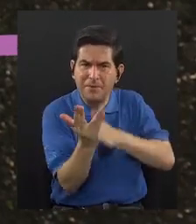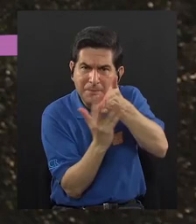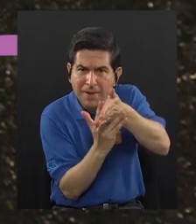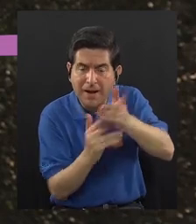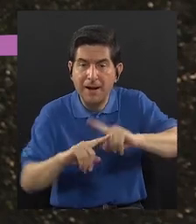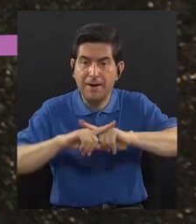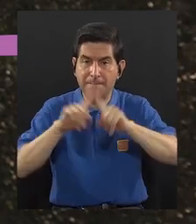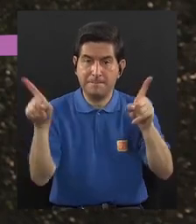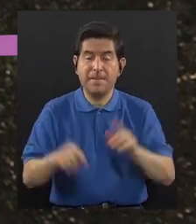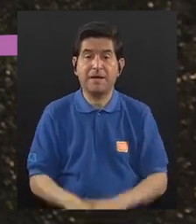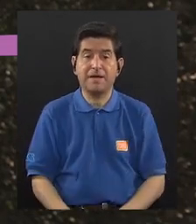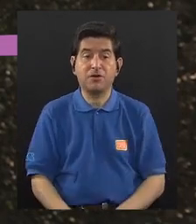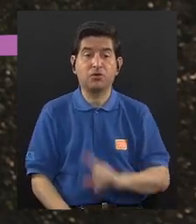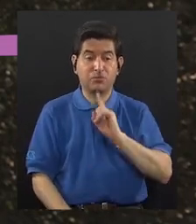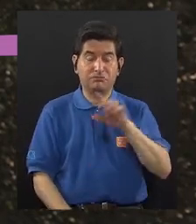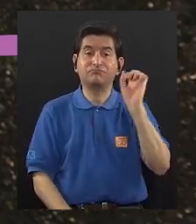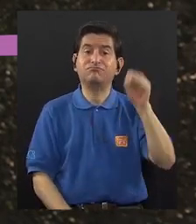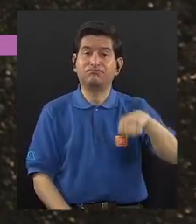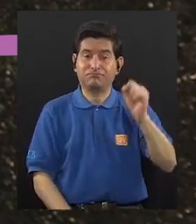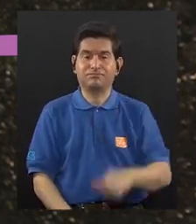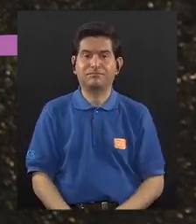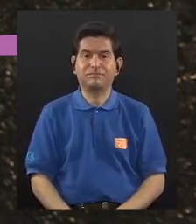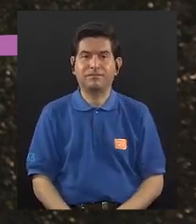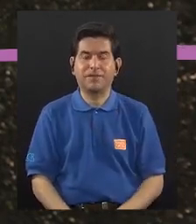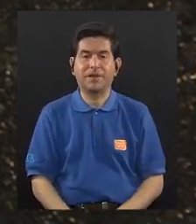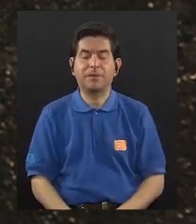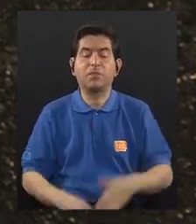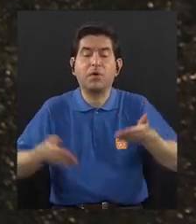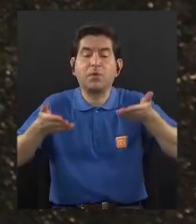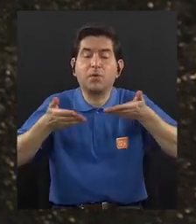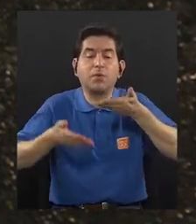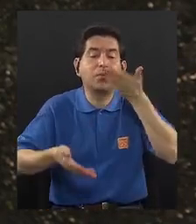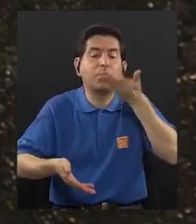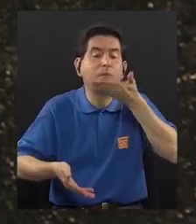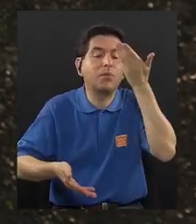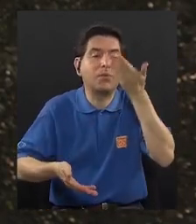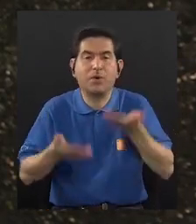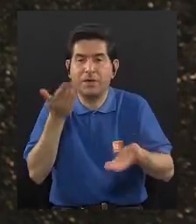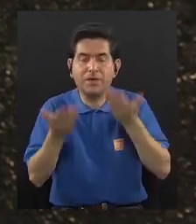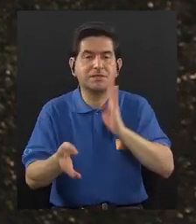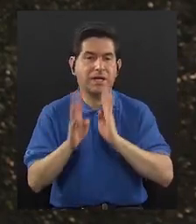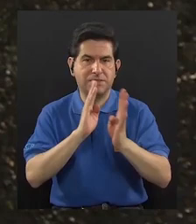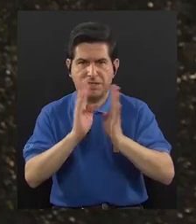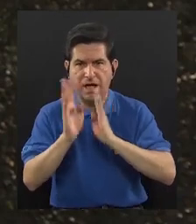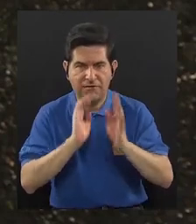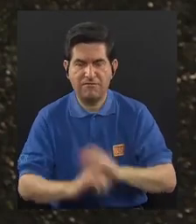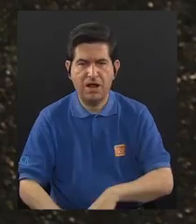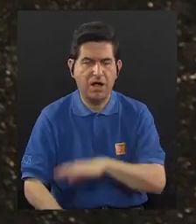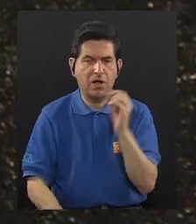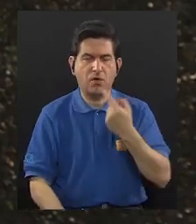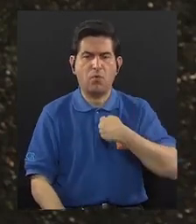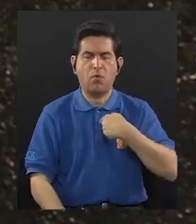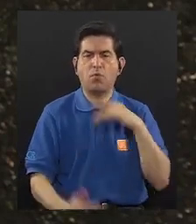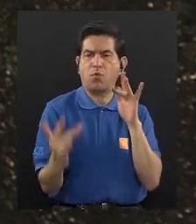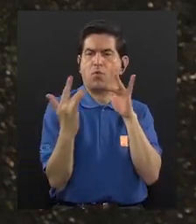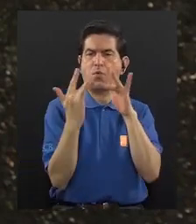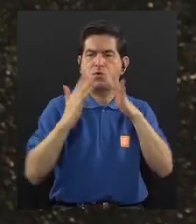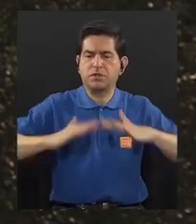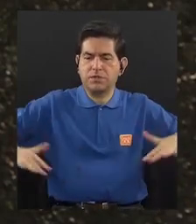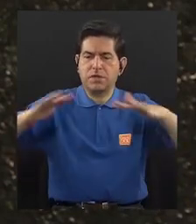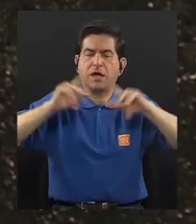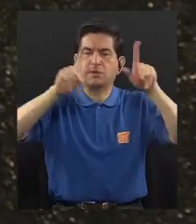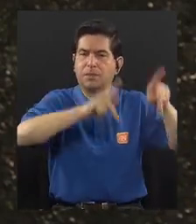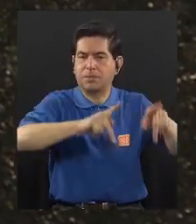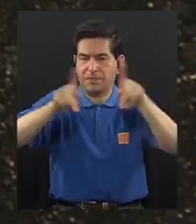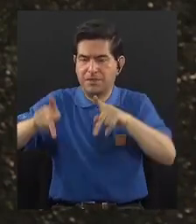pero si podemos asegurar que por la vía aérea al hablar y al pensar en contacto en un